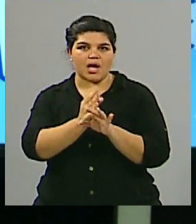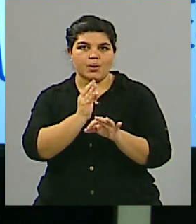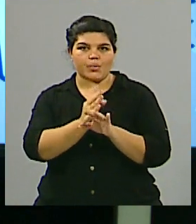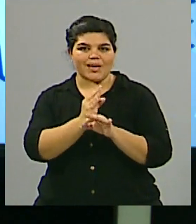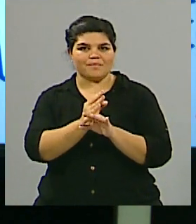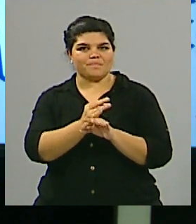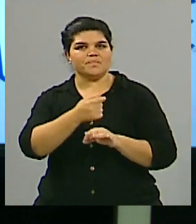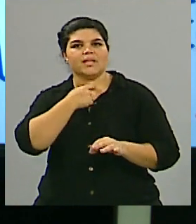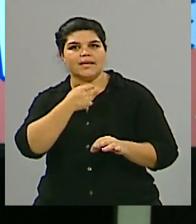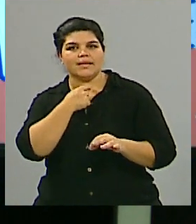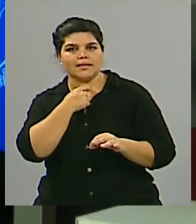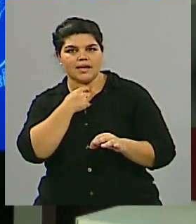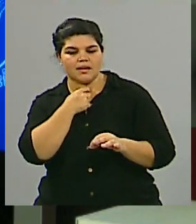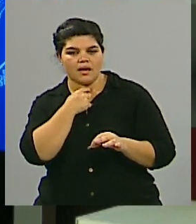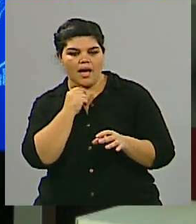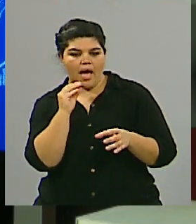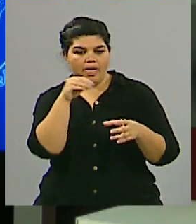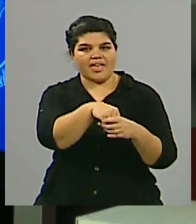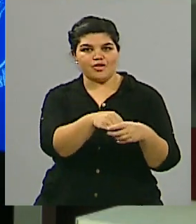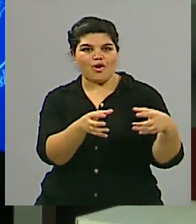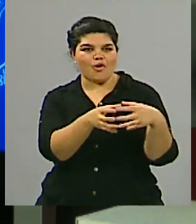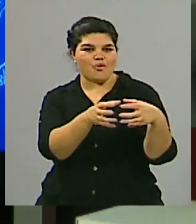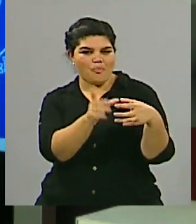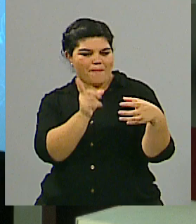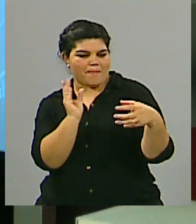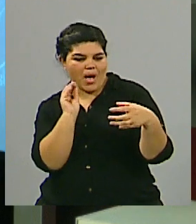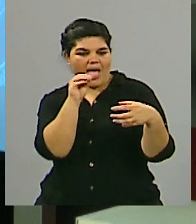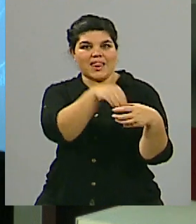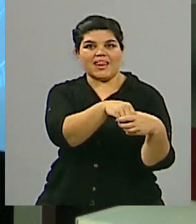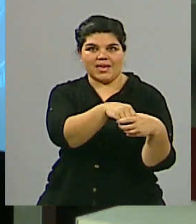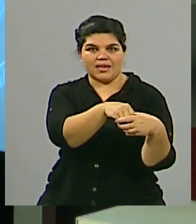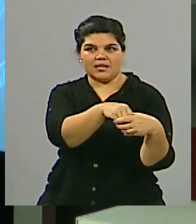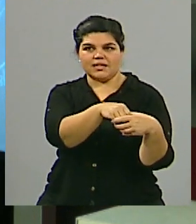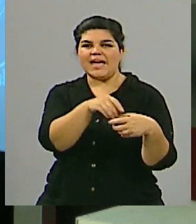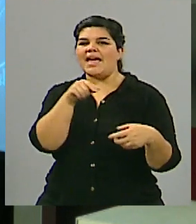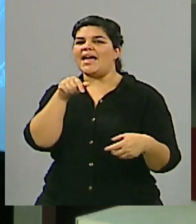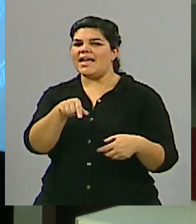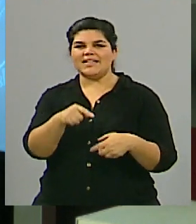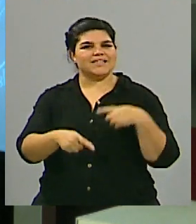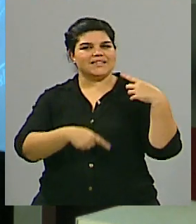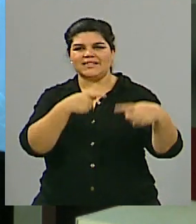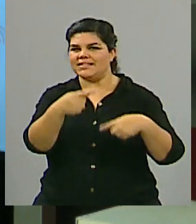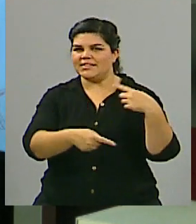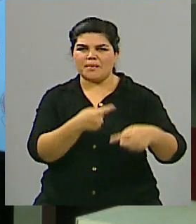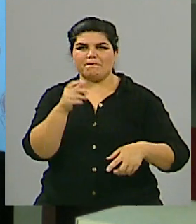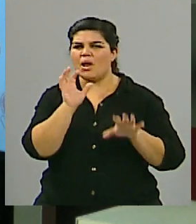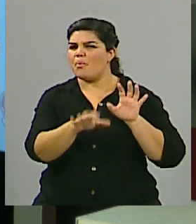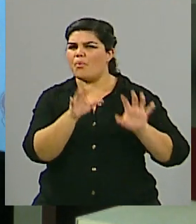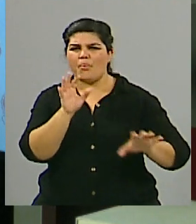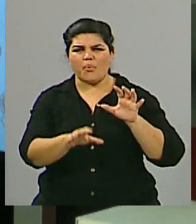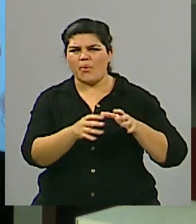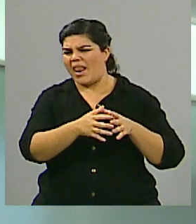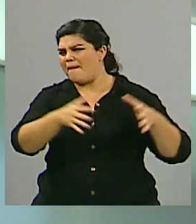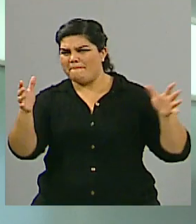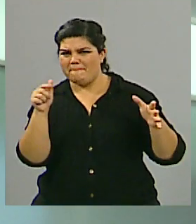quiere es estar y pertenecer a su grupo, ¿no? Digamos que sería tal vez el más vulnerable o la edad más vulnerable para sufrir ese tipo